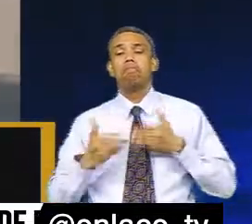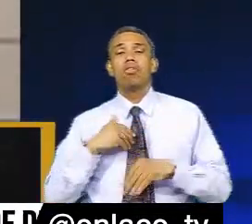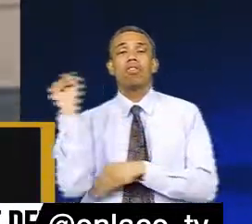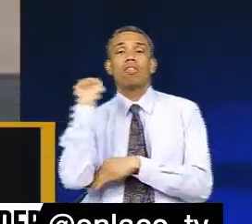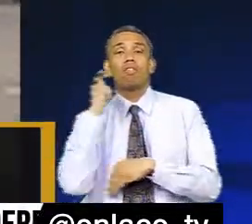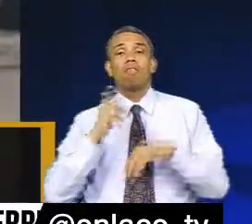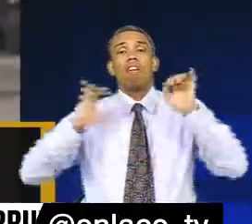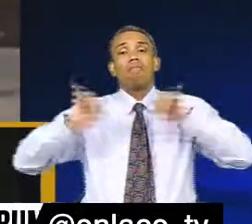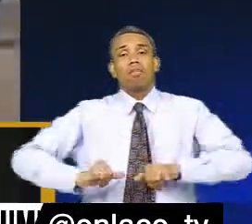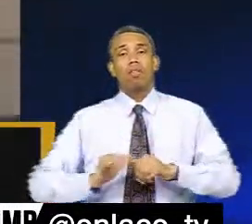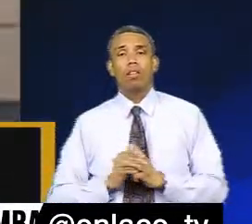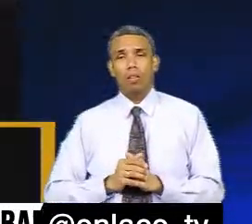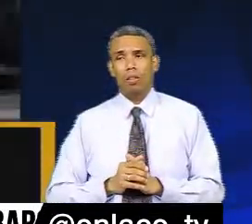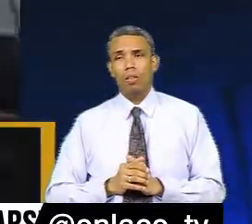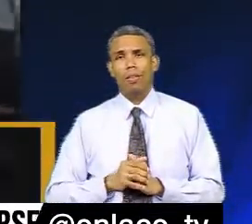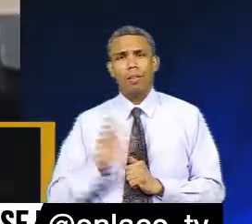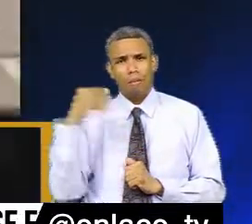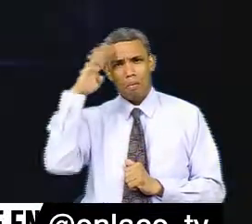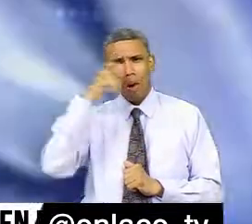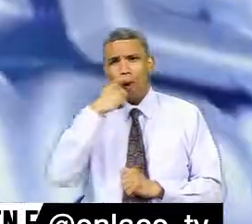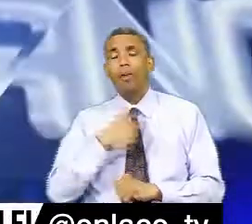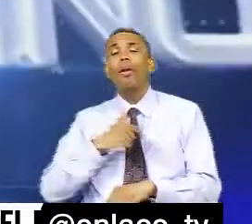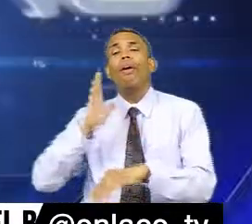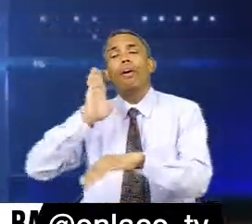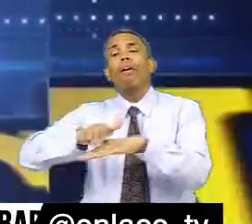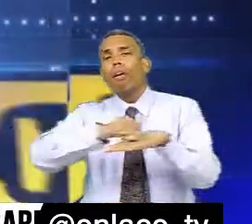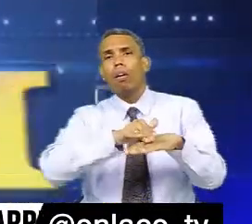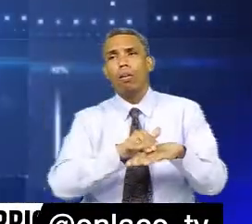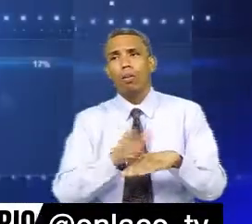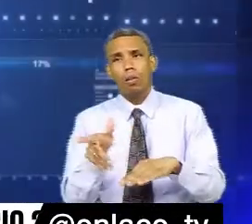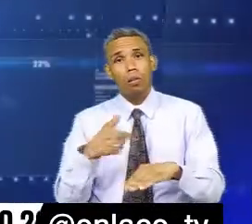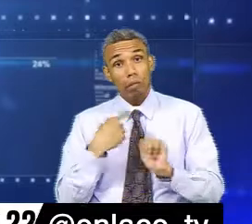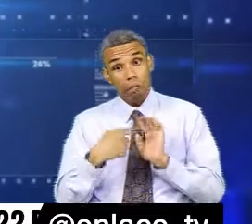son solamente los ciudadanos y ellos no.